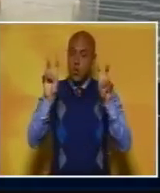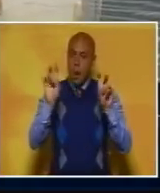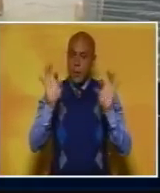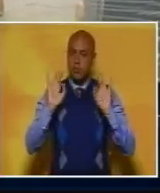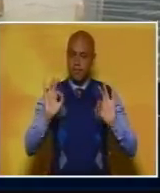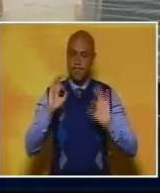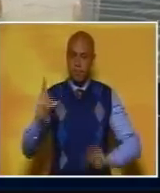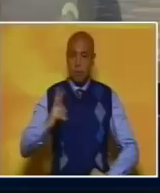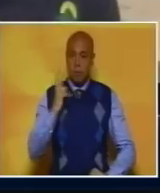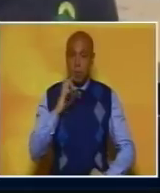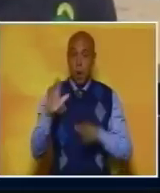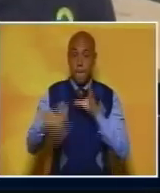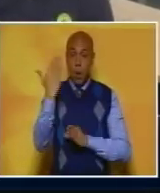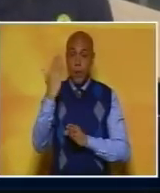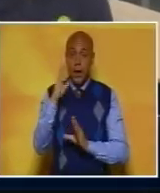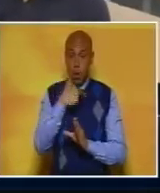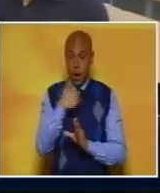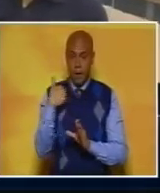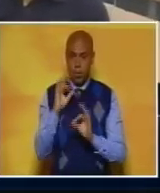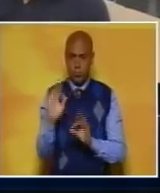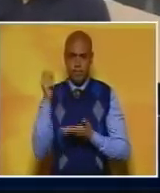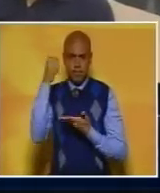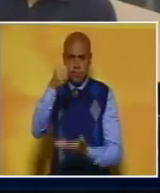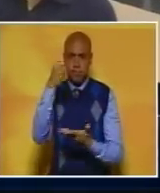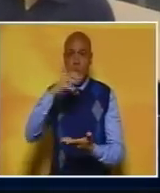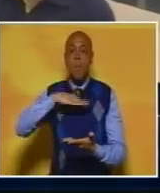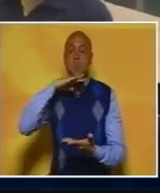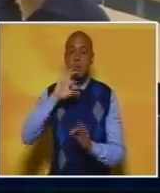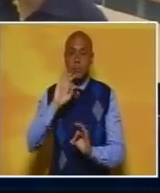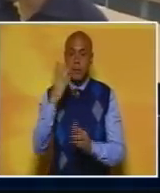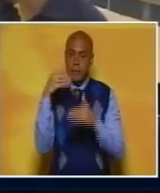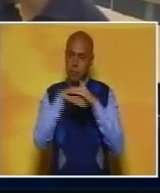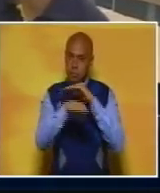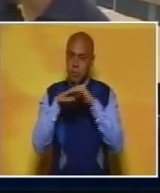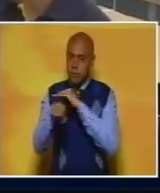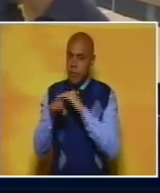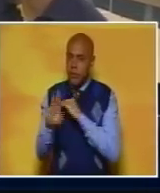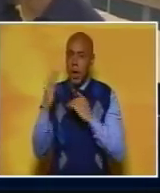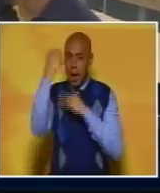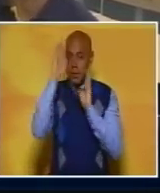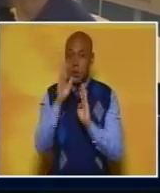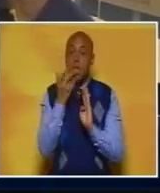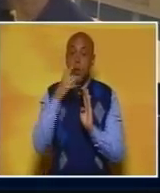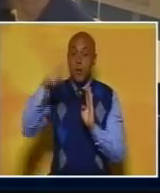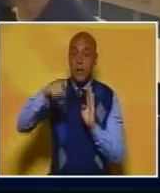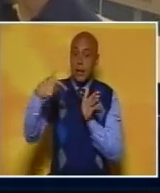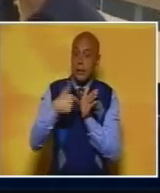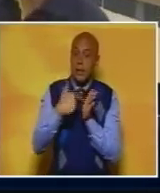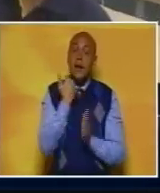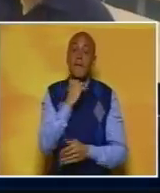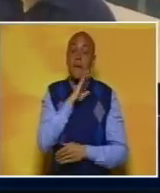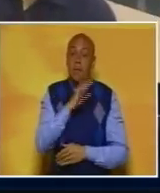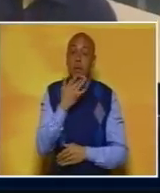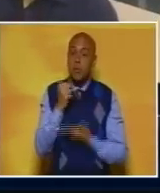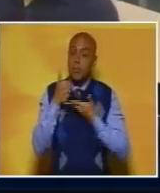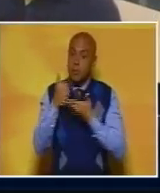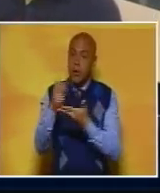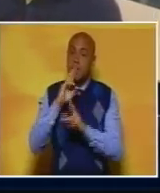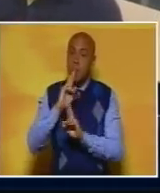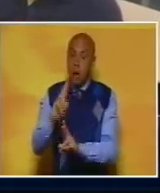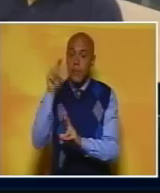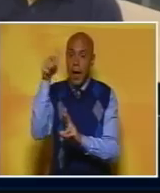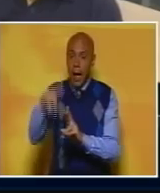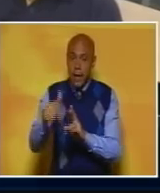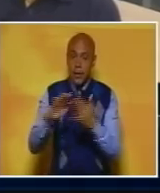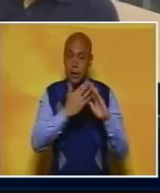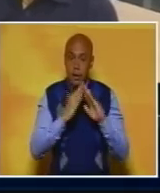nueva, moderna, que la vamos a dotar y la vamos a equipar para atender toda la demanda y toda la dinámica de nuestra población del